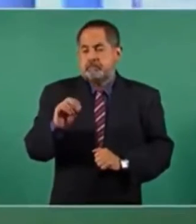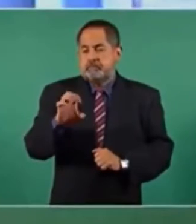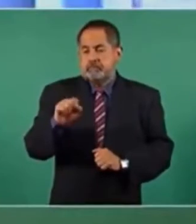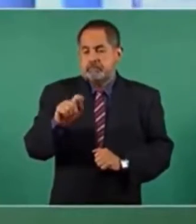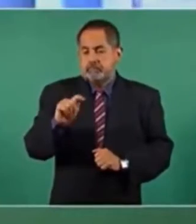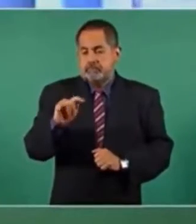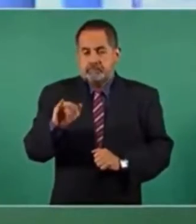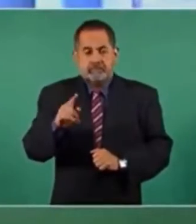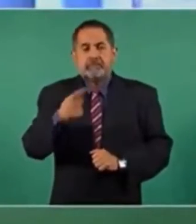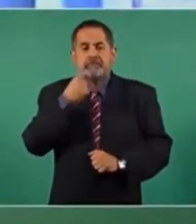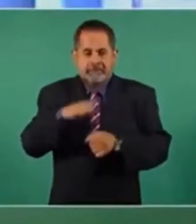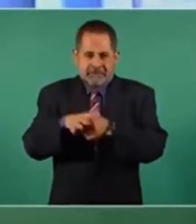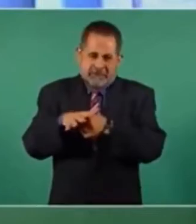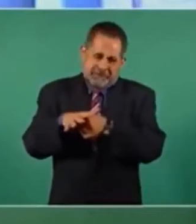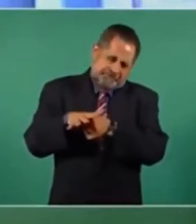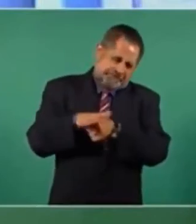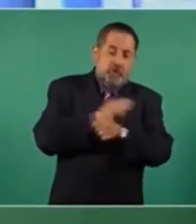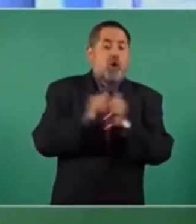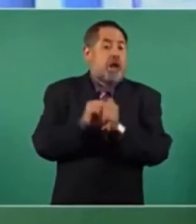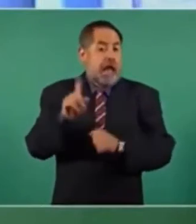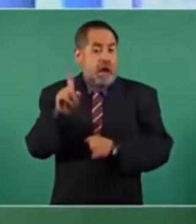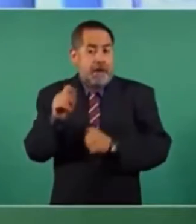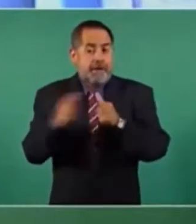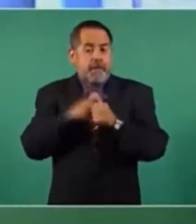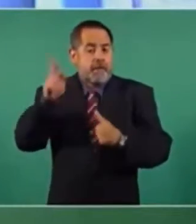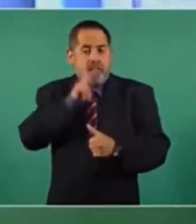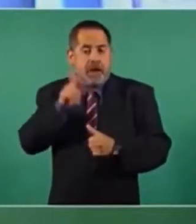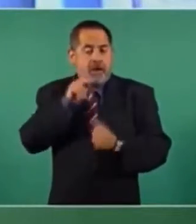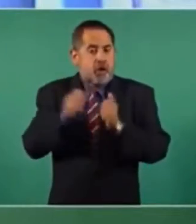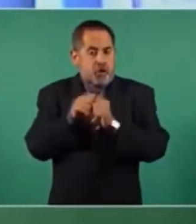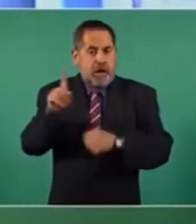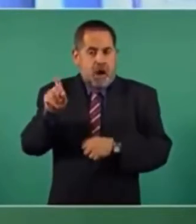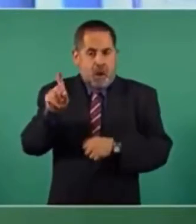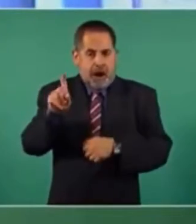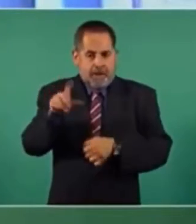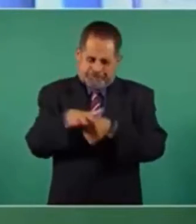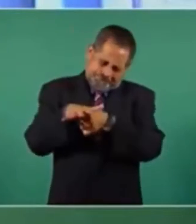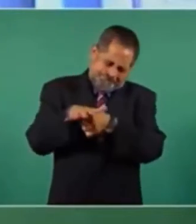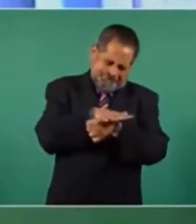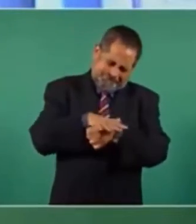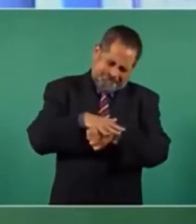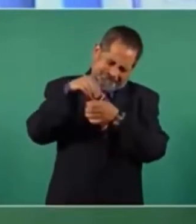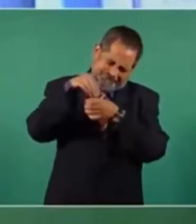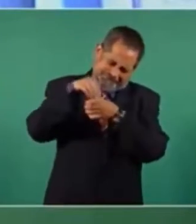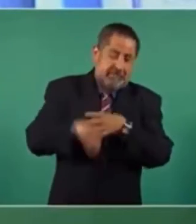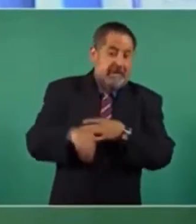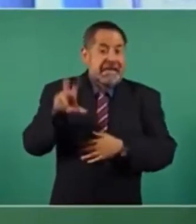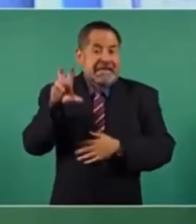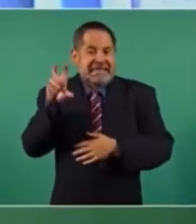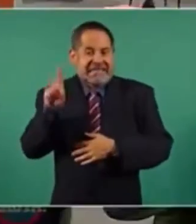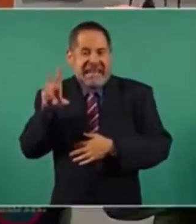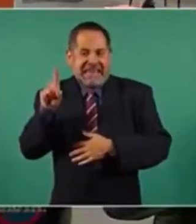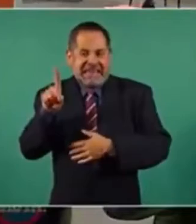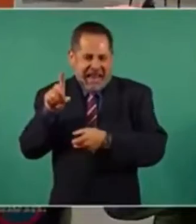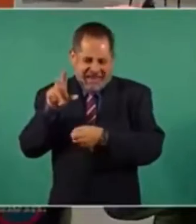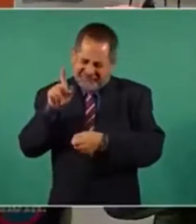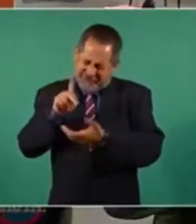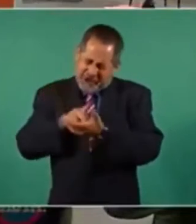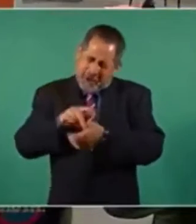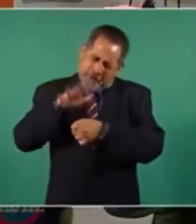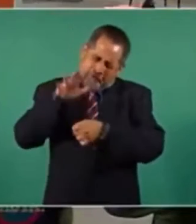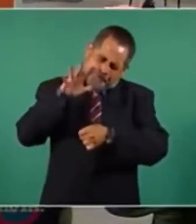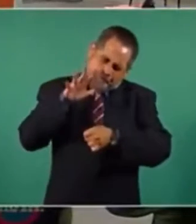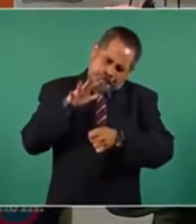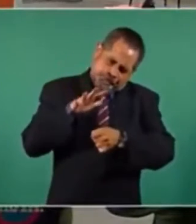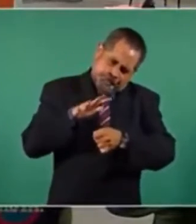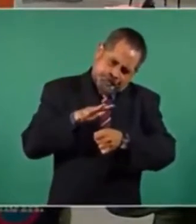en llenar los cilindros con agua. Estos cilindros son de 20 kilos, se les mete una presión de 30 y aquí se observa